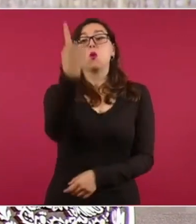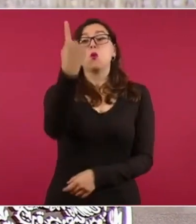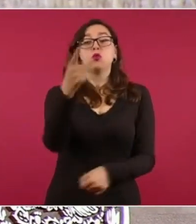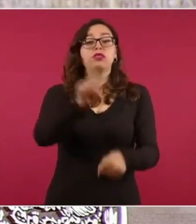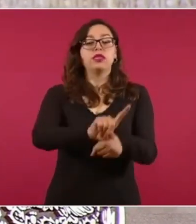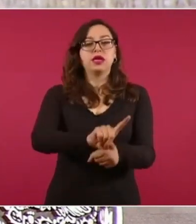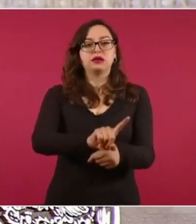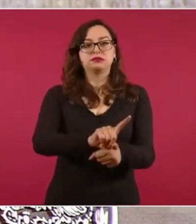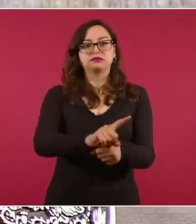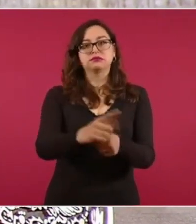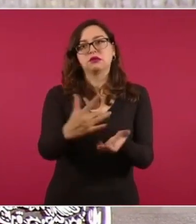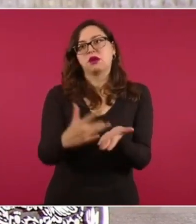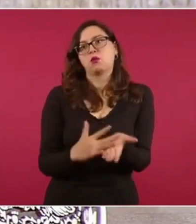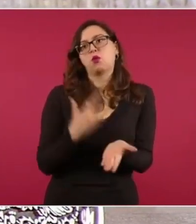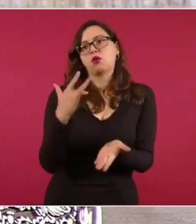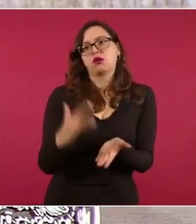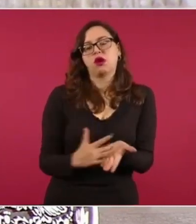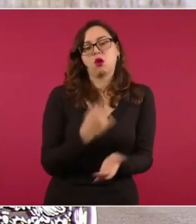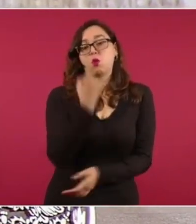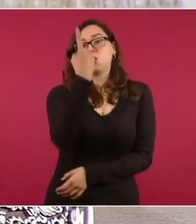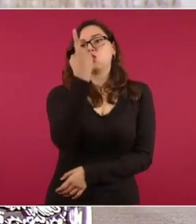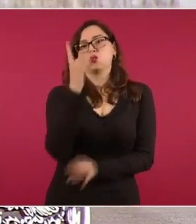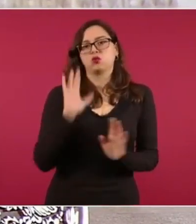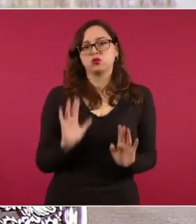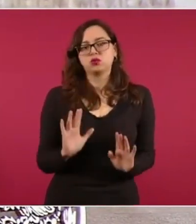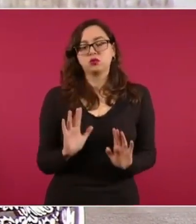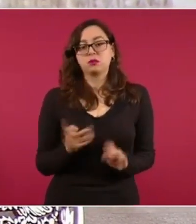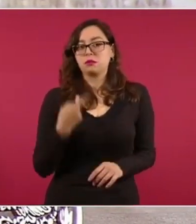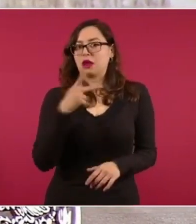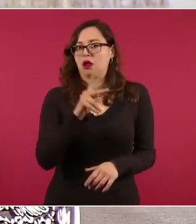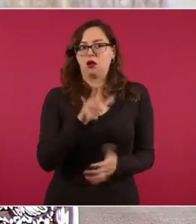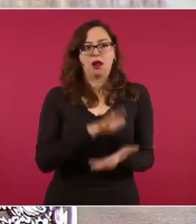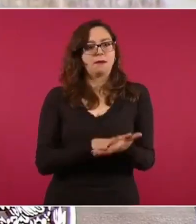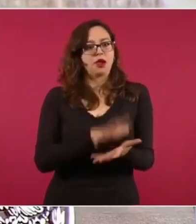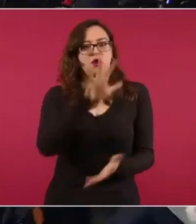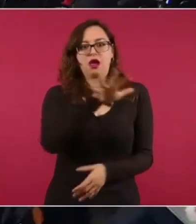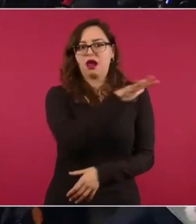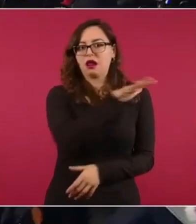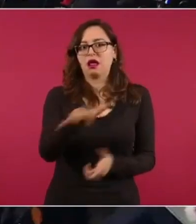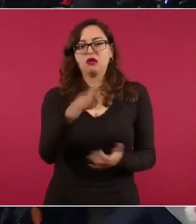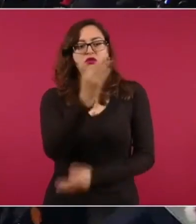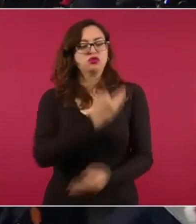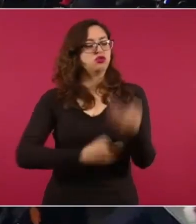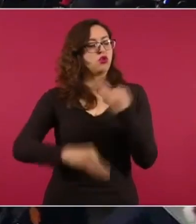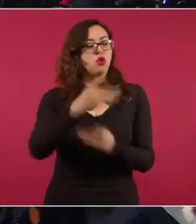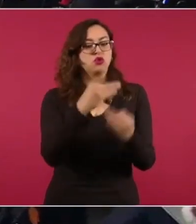Pero en general, todos en contra.